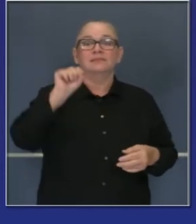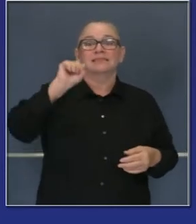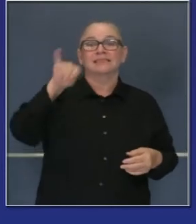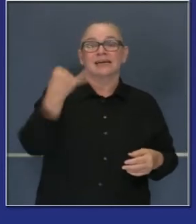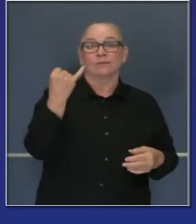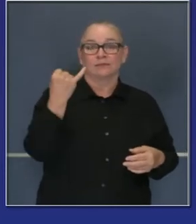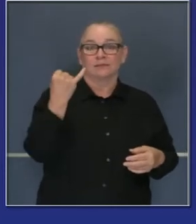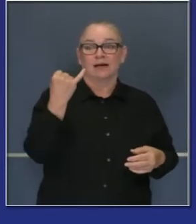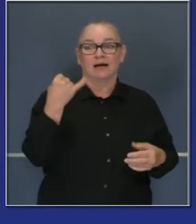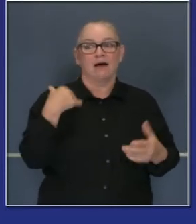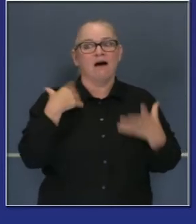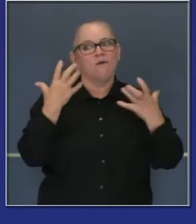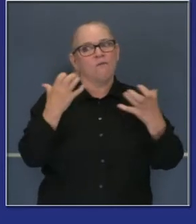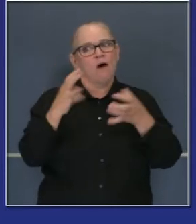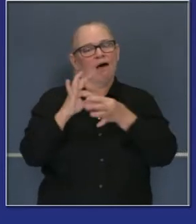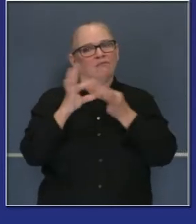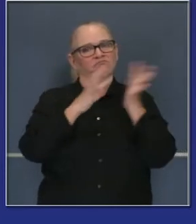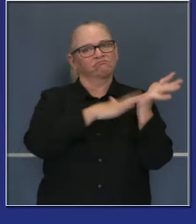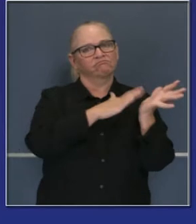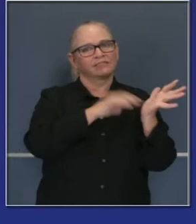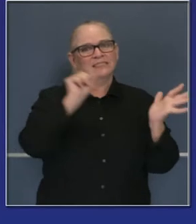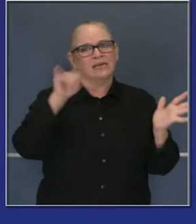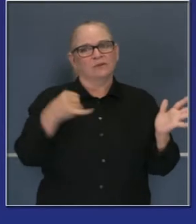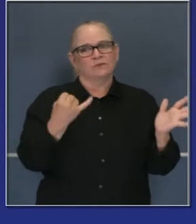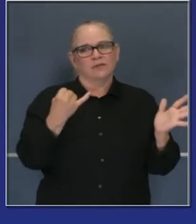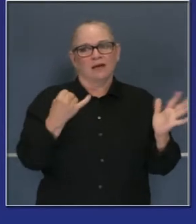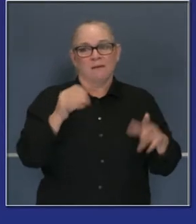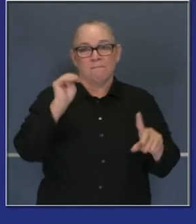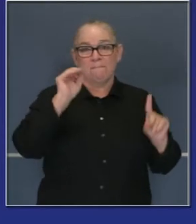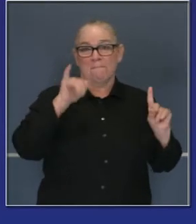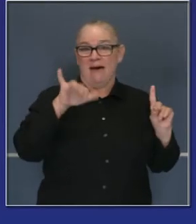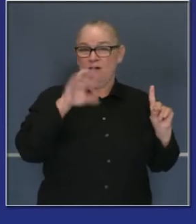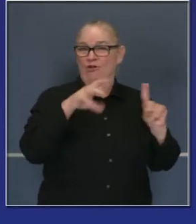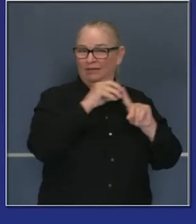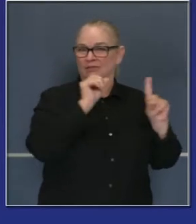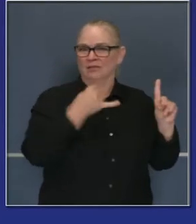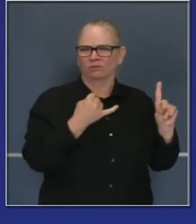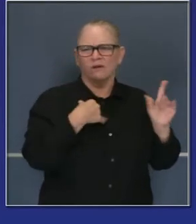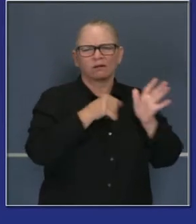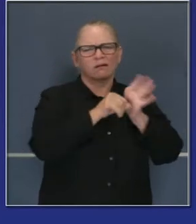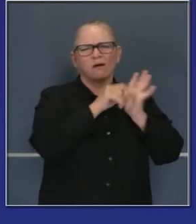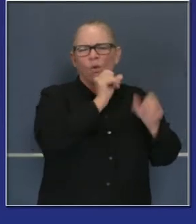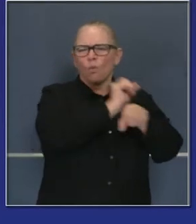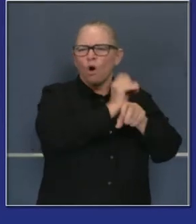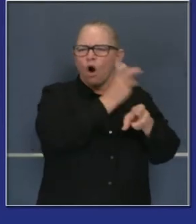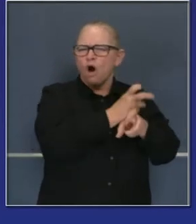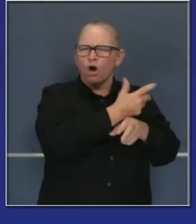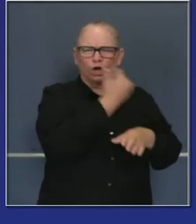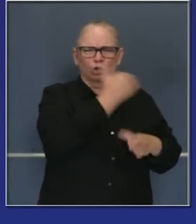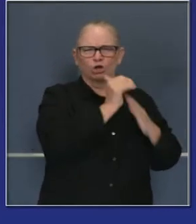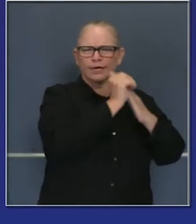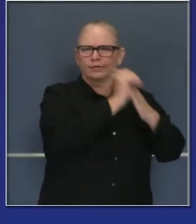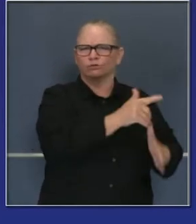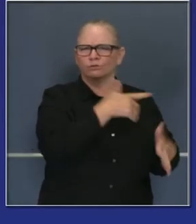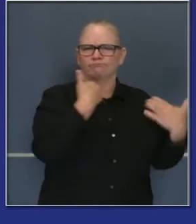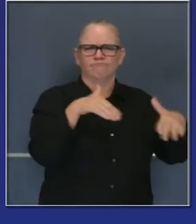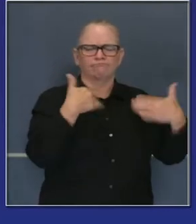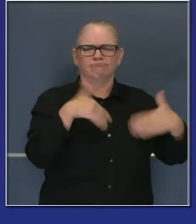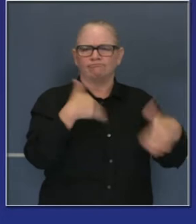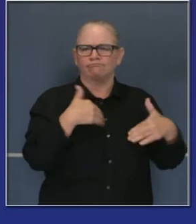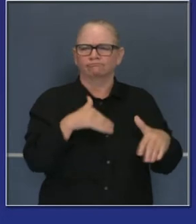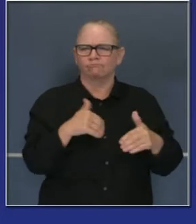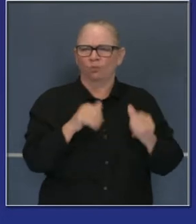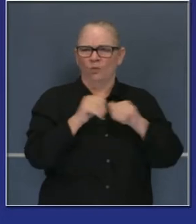resaltarse porque ahí está el alcalde ricardo por su liderazgo trabajando con los